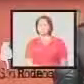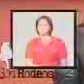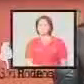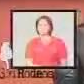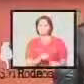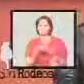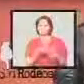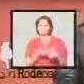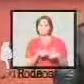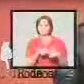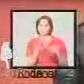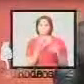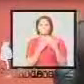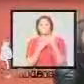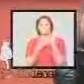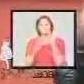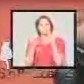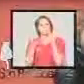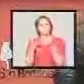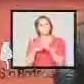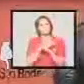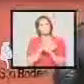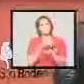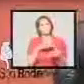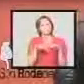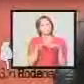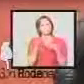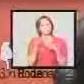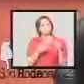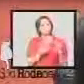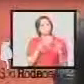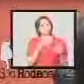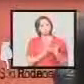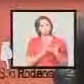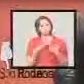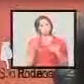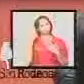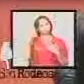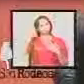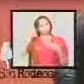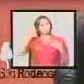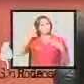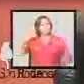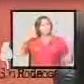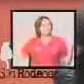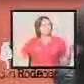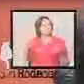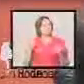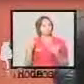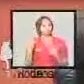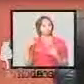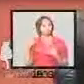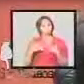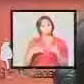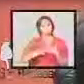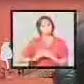es. Y para mejorar su actividad productiva. Son mujeres que habían